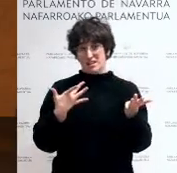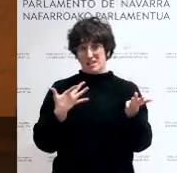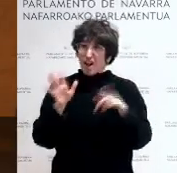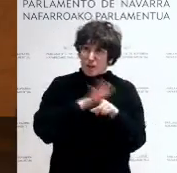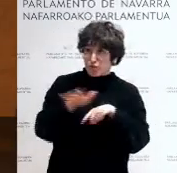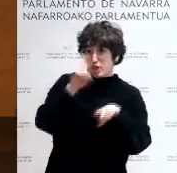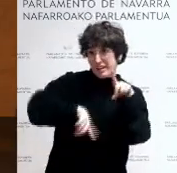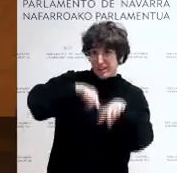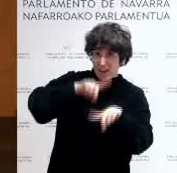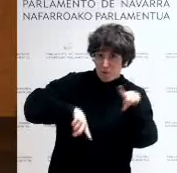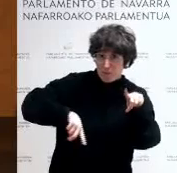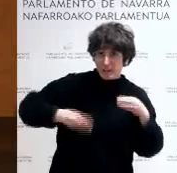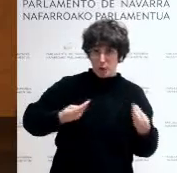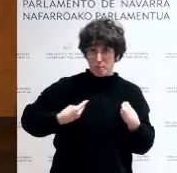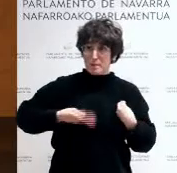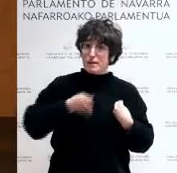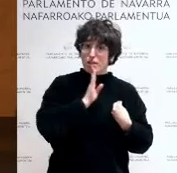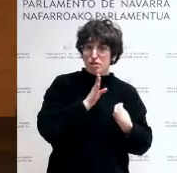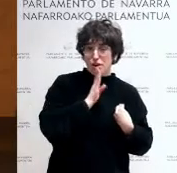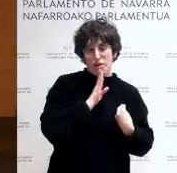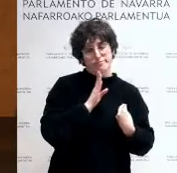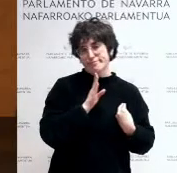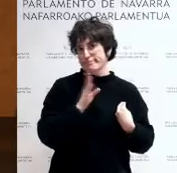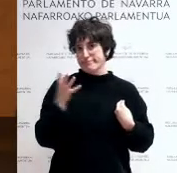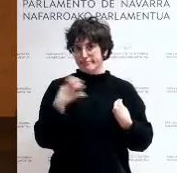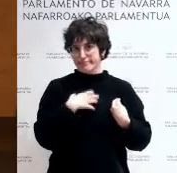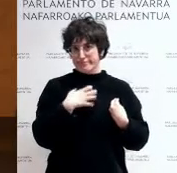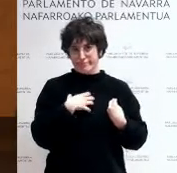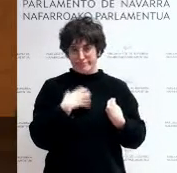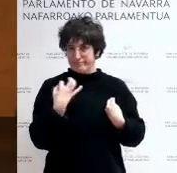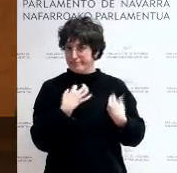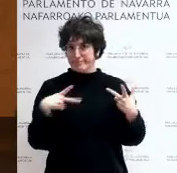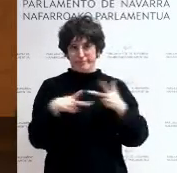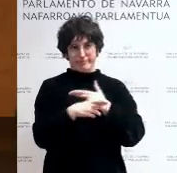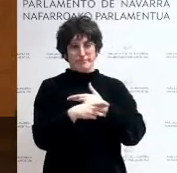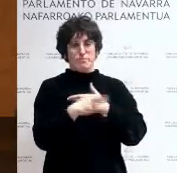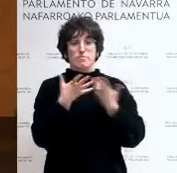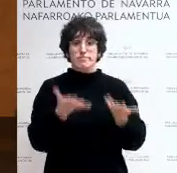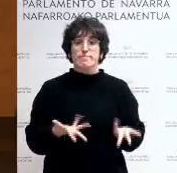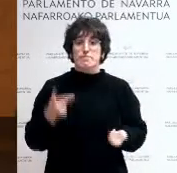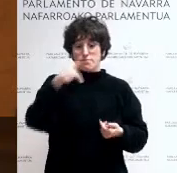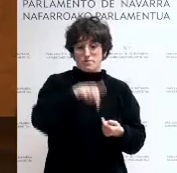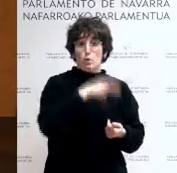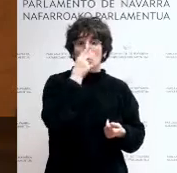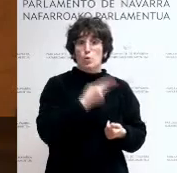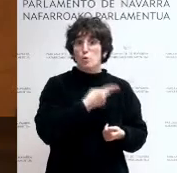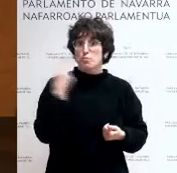que recibimos en Navarra. Y si algo demuestra que esta moción es necesaria, es que este compromiso a día de hoy no